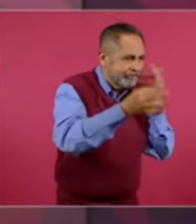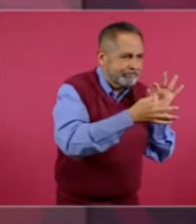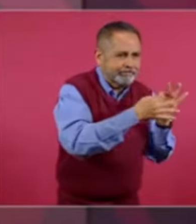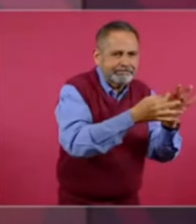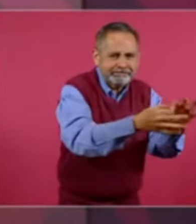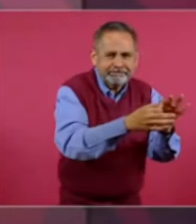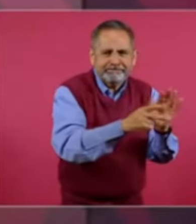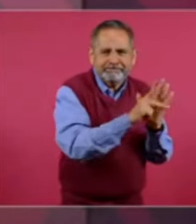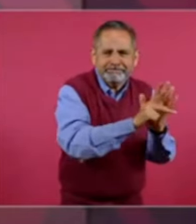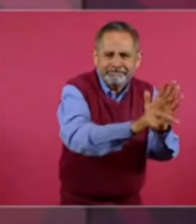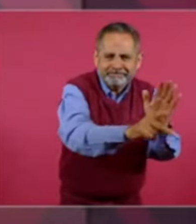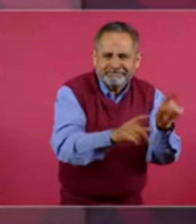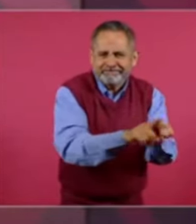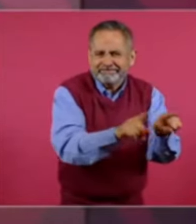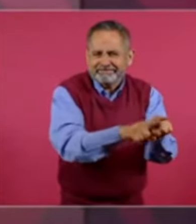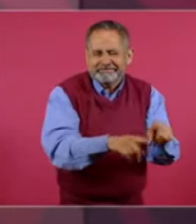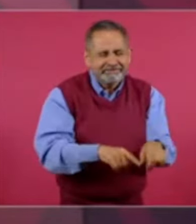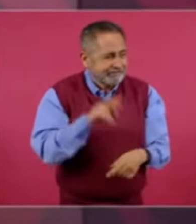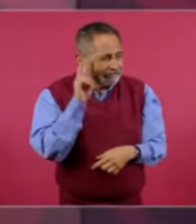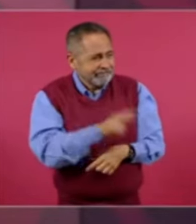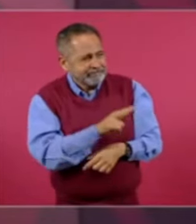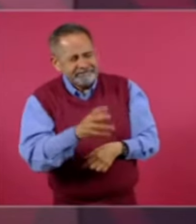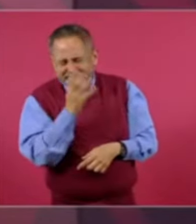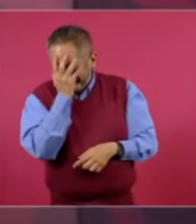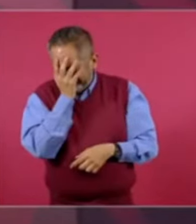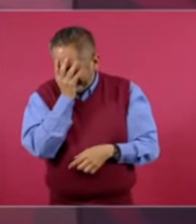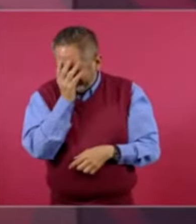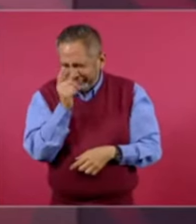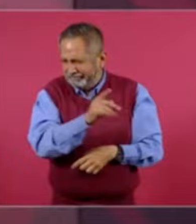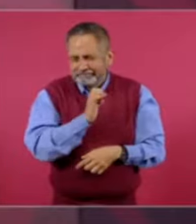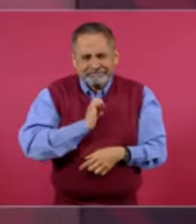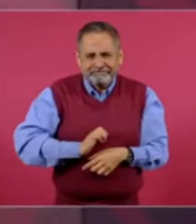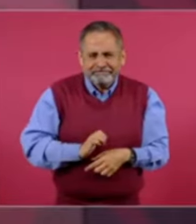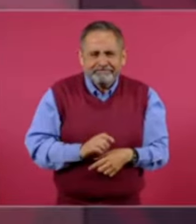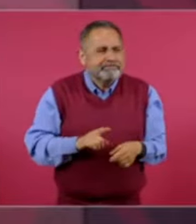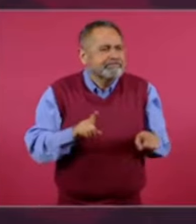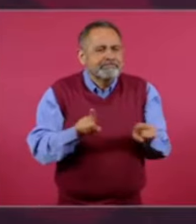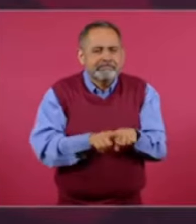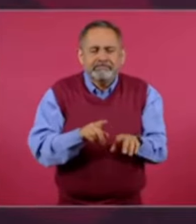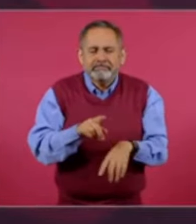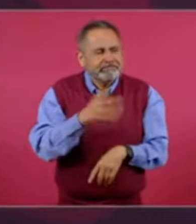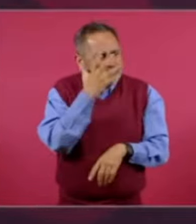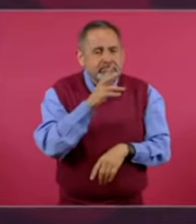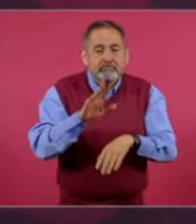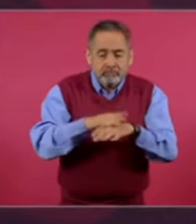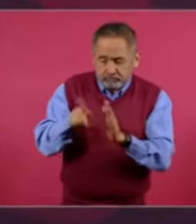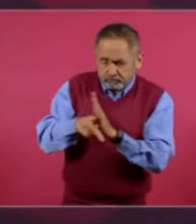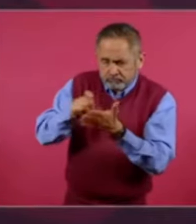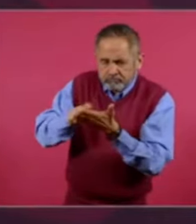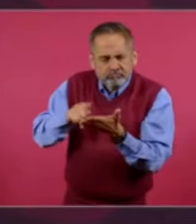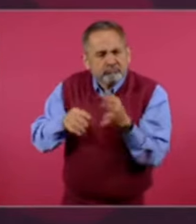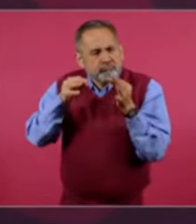Da pena ajena, es vergonzoso, porque el periodismo es un noble oficio.